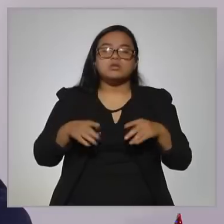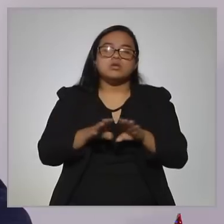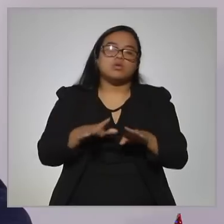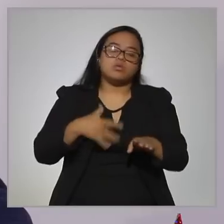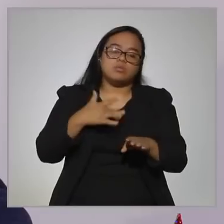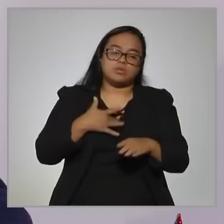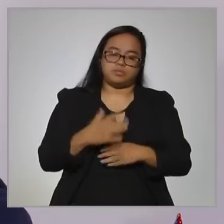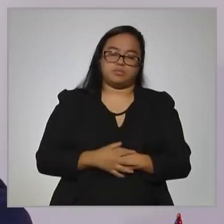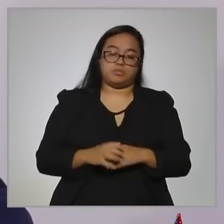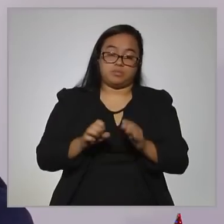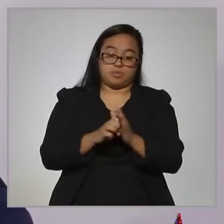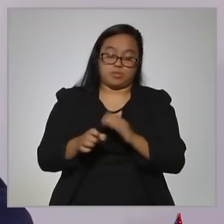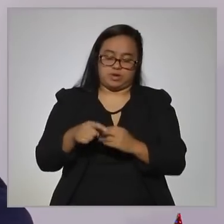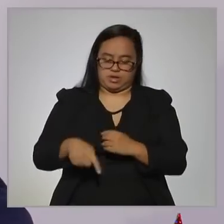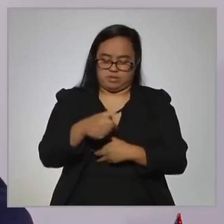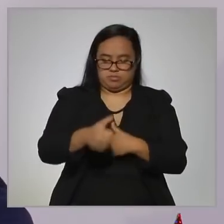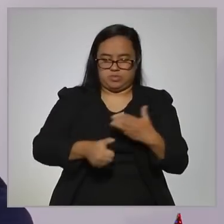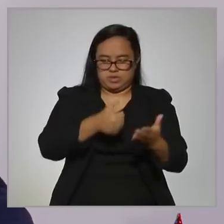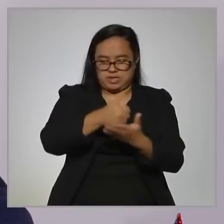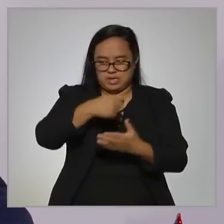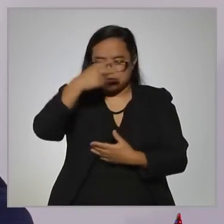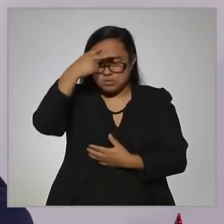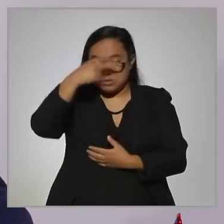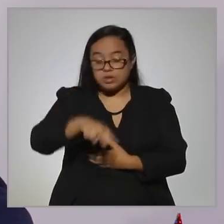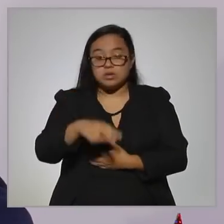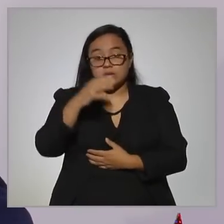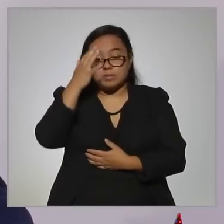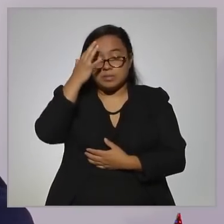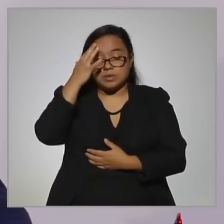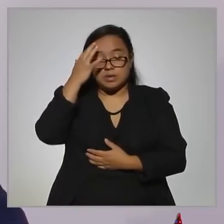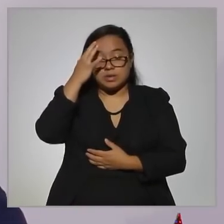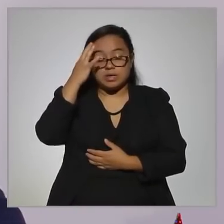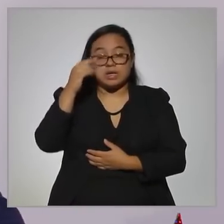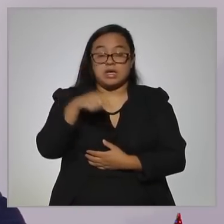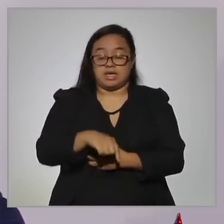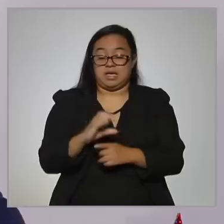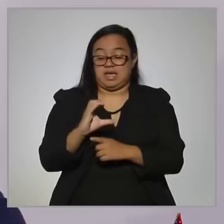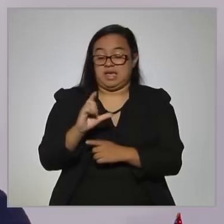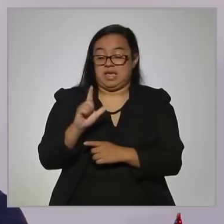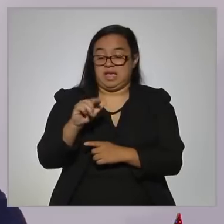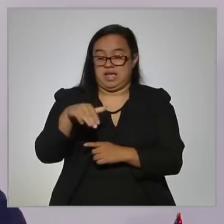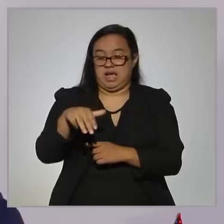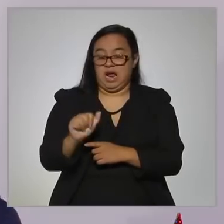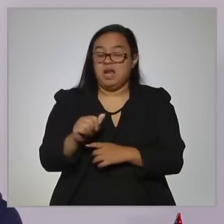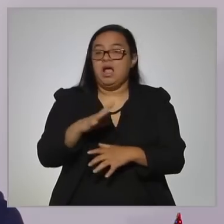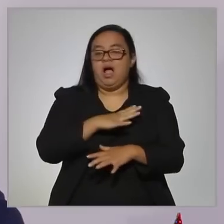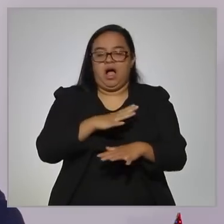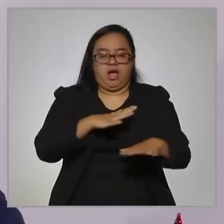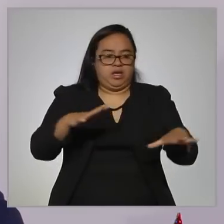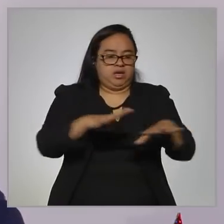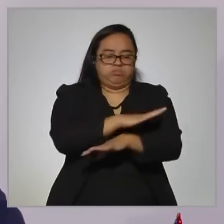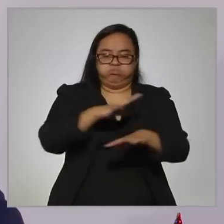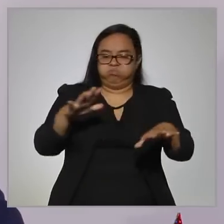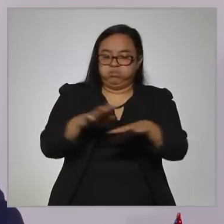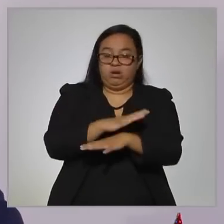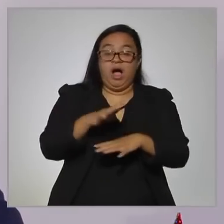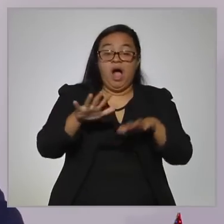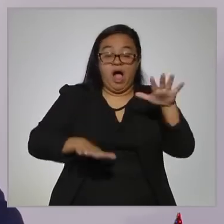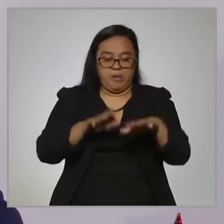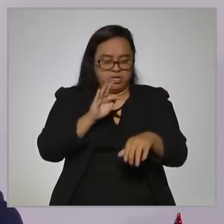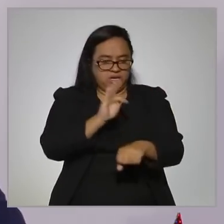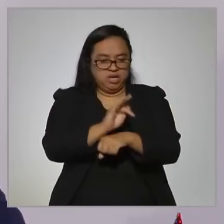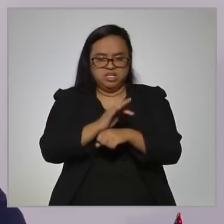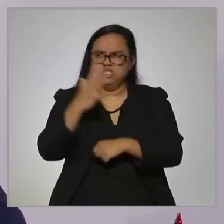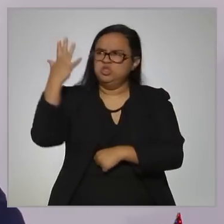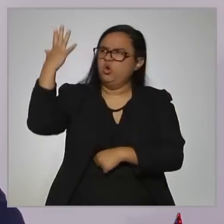caso nuestro, sobre todo en la Ciudad de México, el clima cambia, pero favorablemente. El